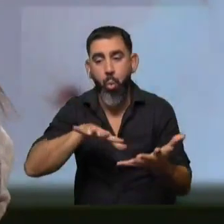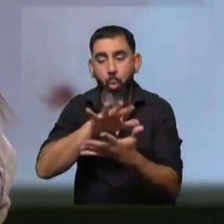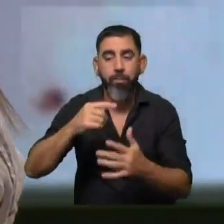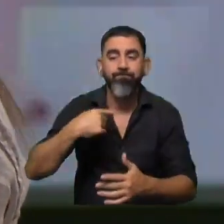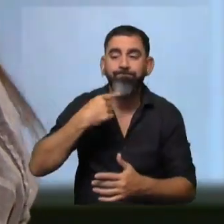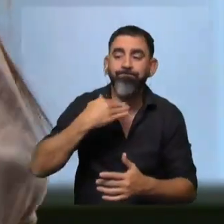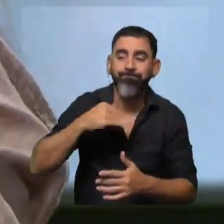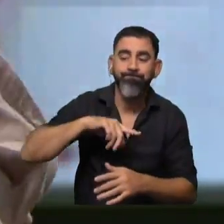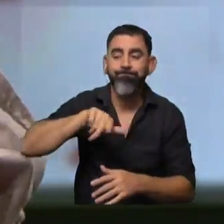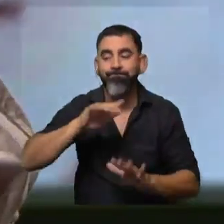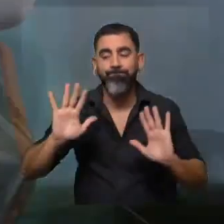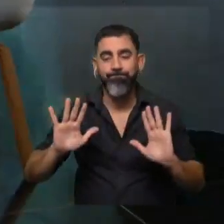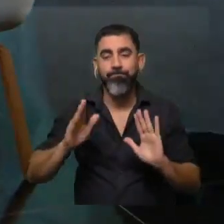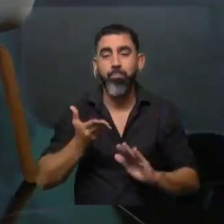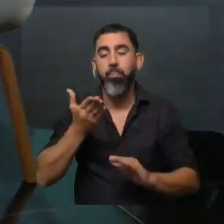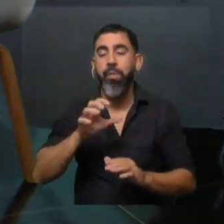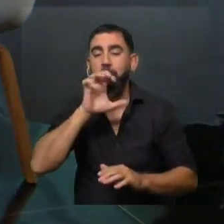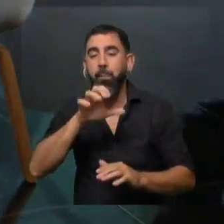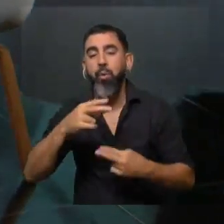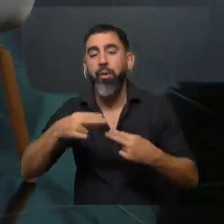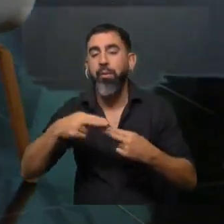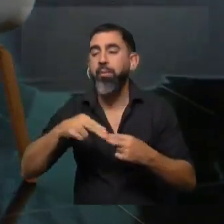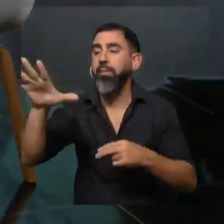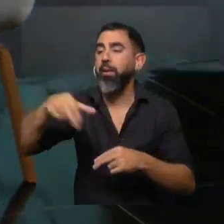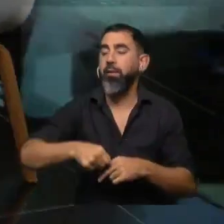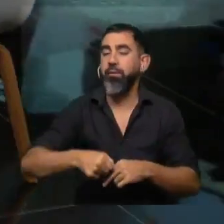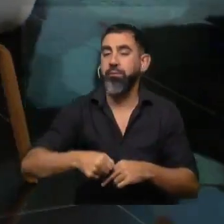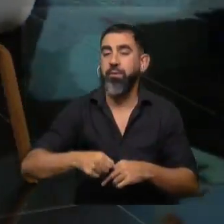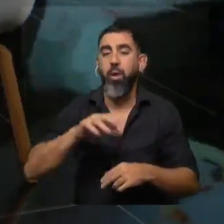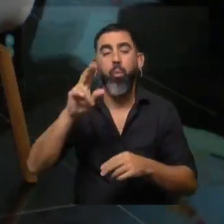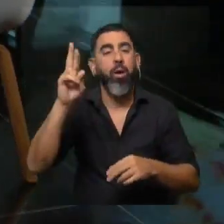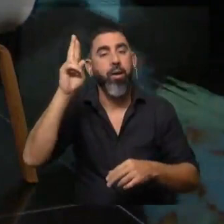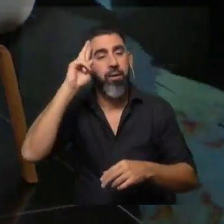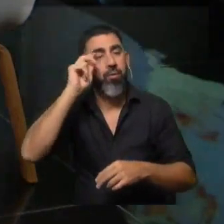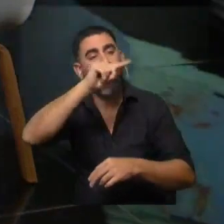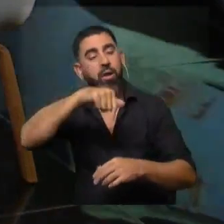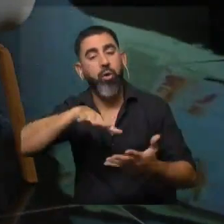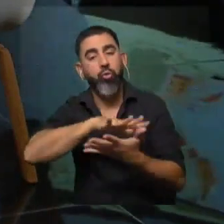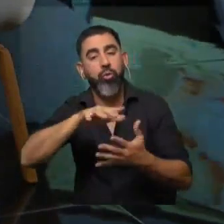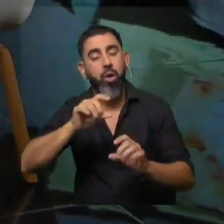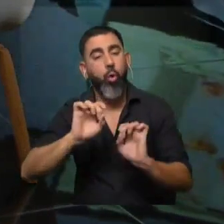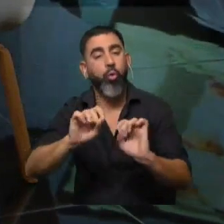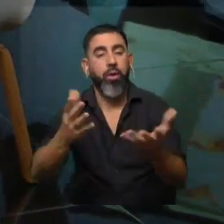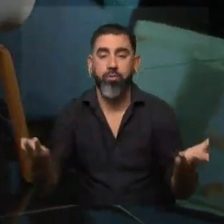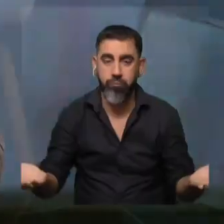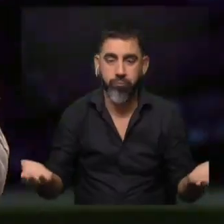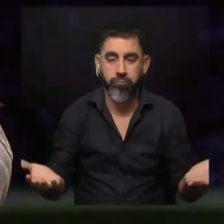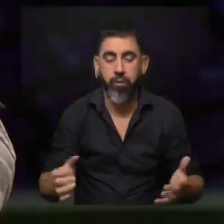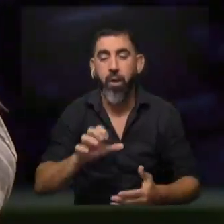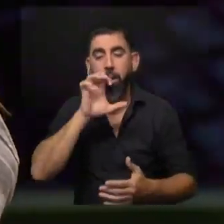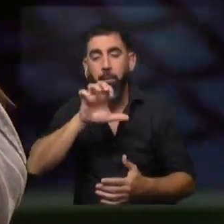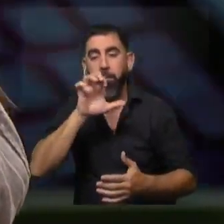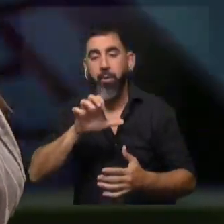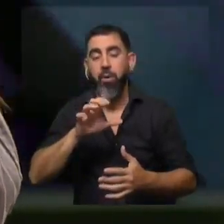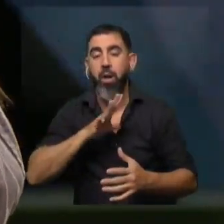el origen, porque pedimos las mascotas por internet, las retiramos en Tres Cruces y vienen de zonas endémicas. La mascota hoy es